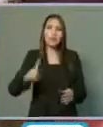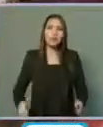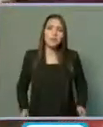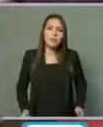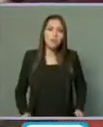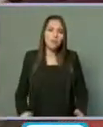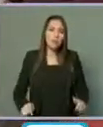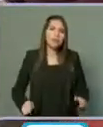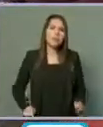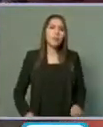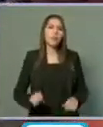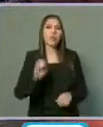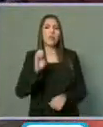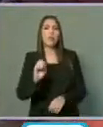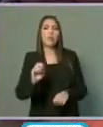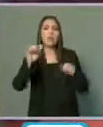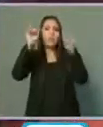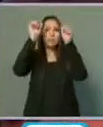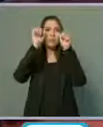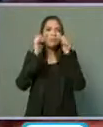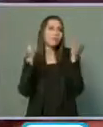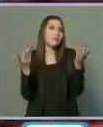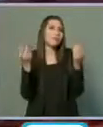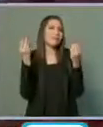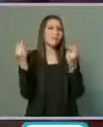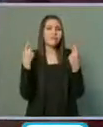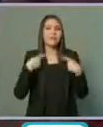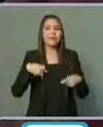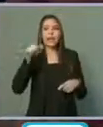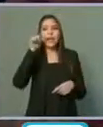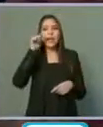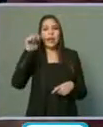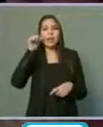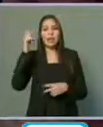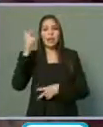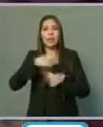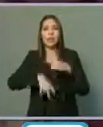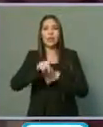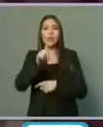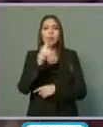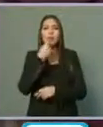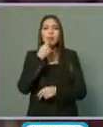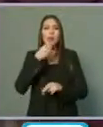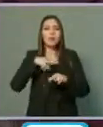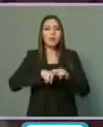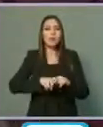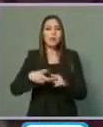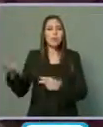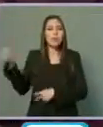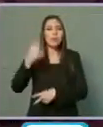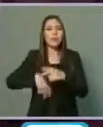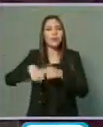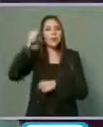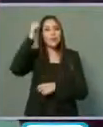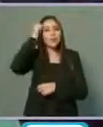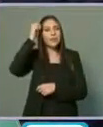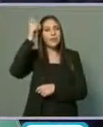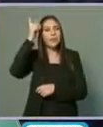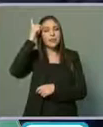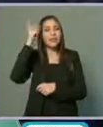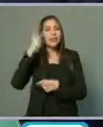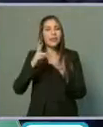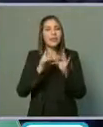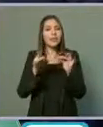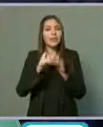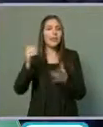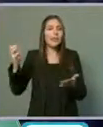en ciegos, pero hay muchas personas. Ayer también nos visitaba en el estudio un niño campeón con síndrome de Down. Todo esto es muy importante y, como bien lo